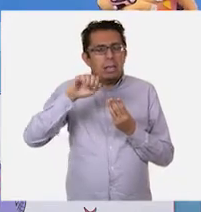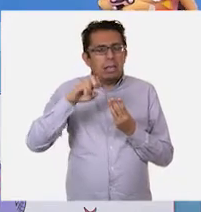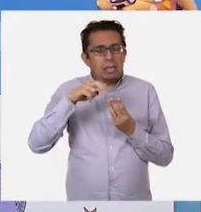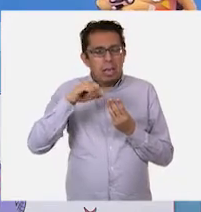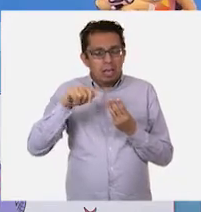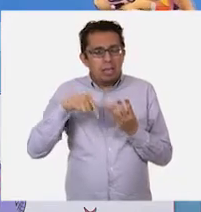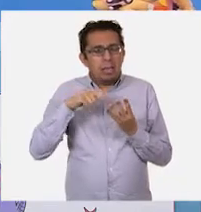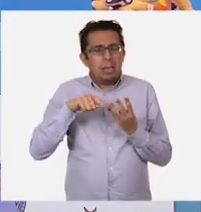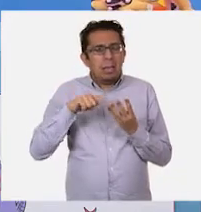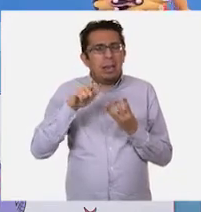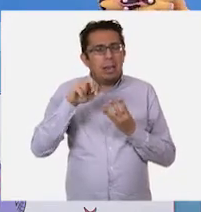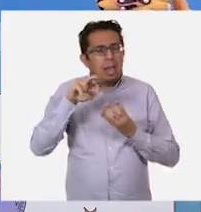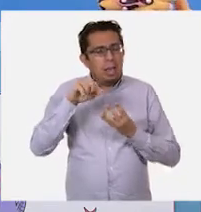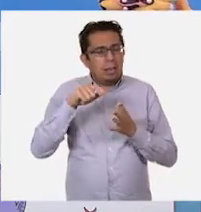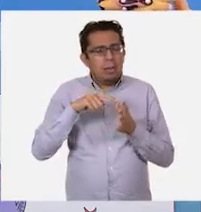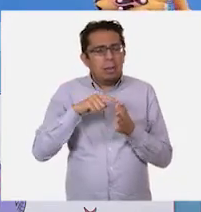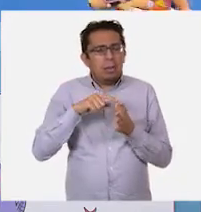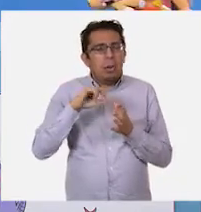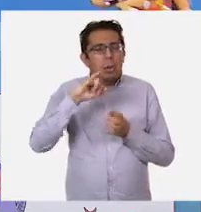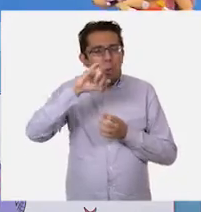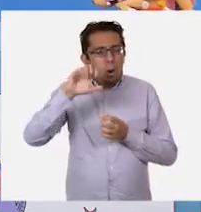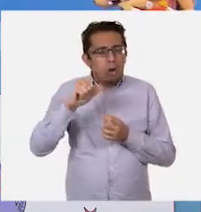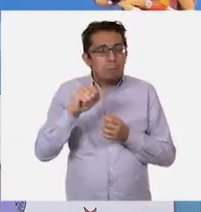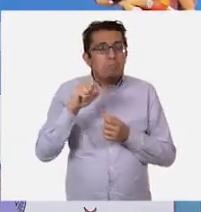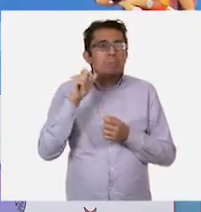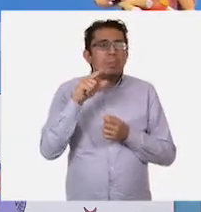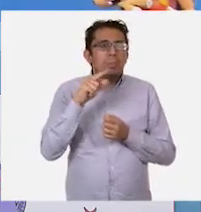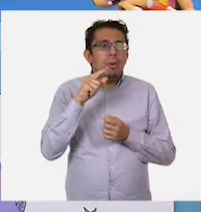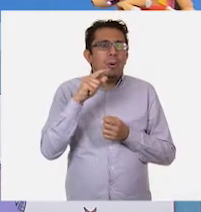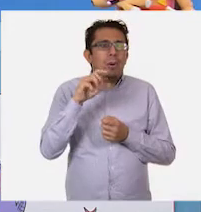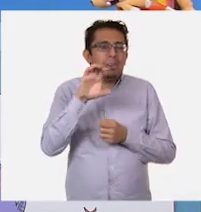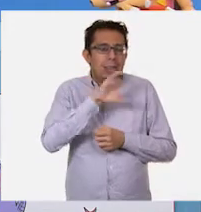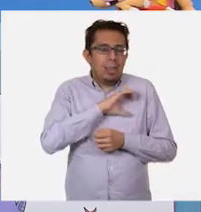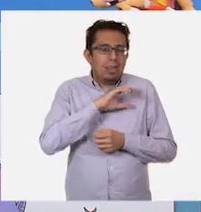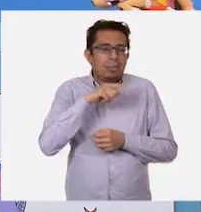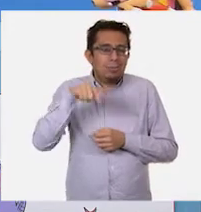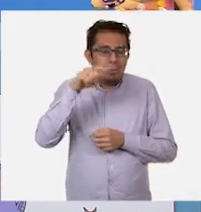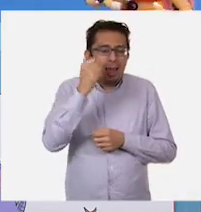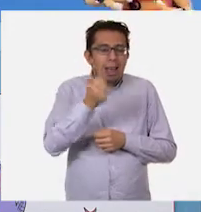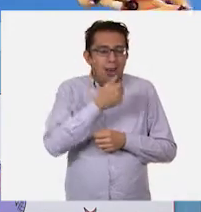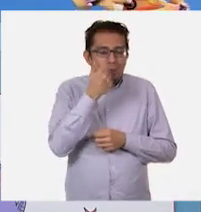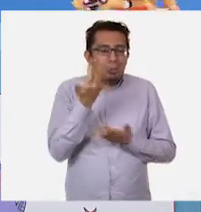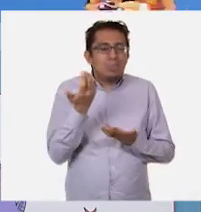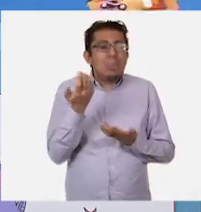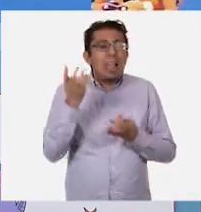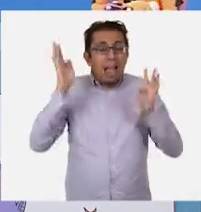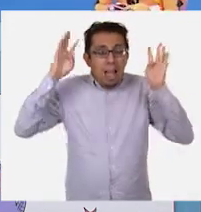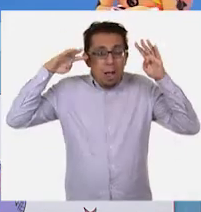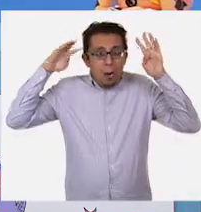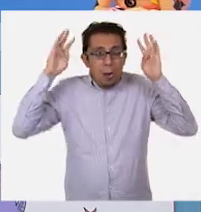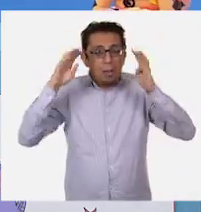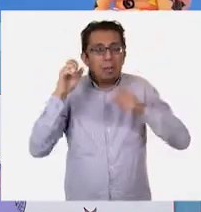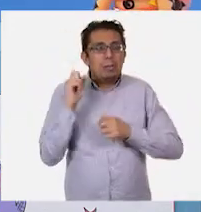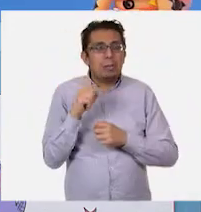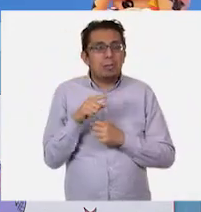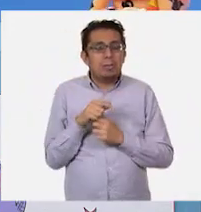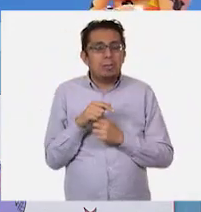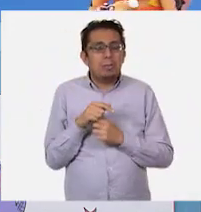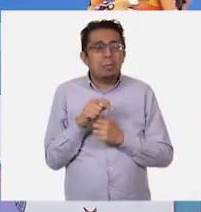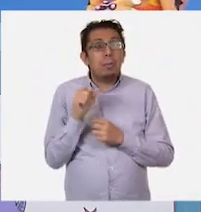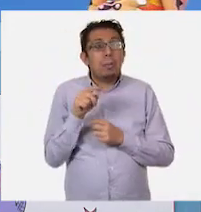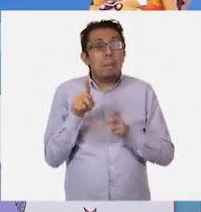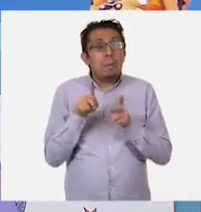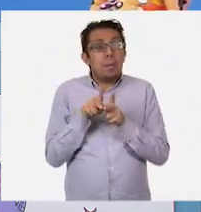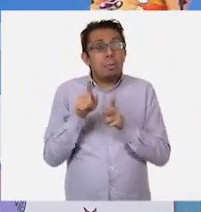Carlos, Juliana y a mis queridos estudiantes de Aprende en Casa, a Jolisto, Dean, también estuvo el primo de